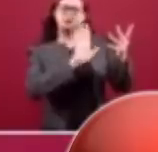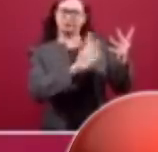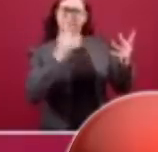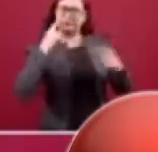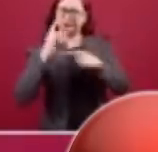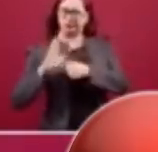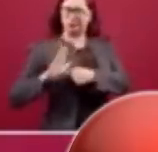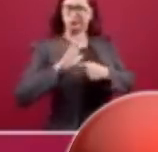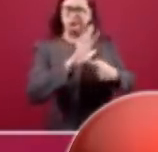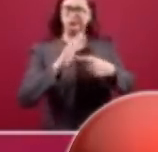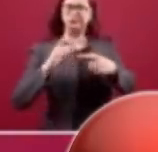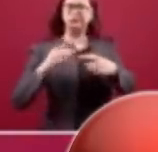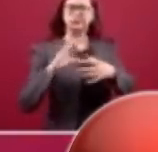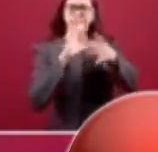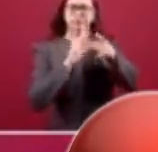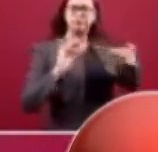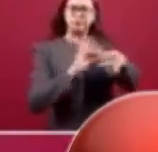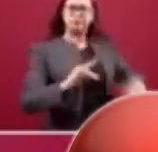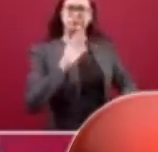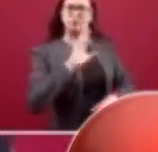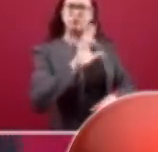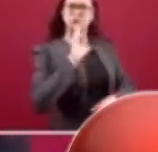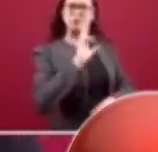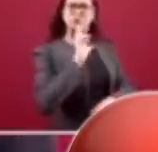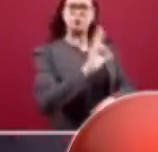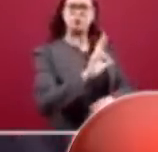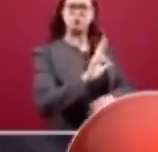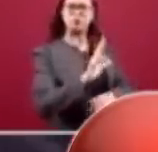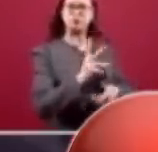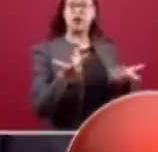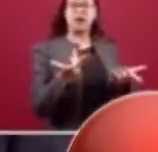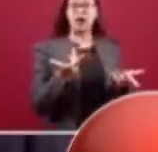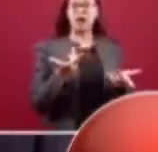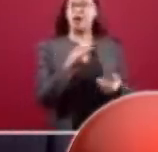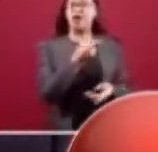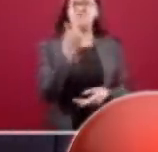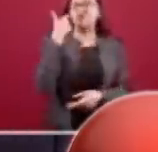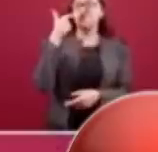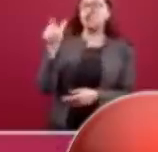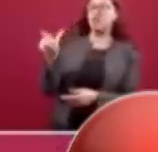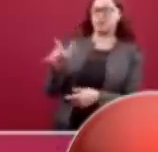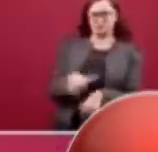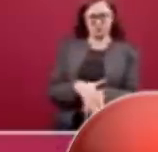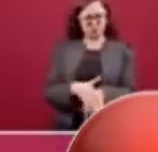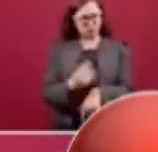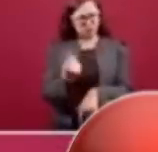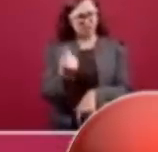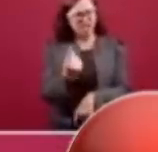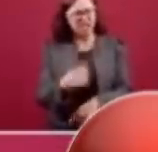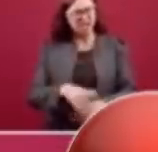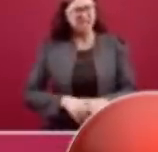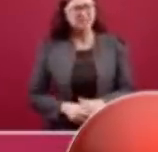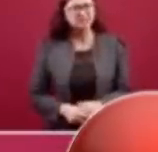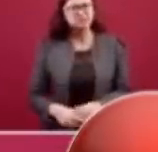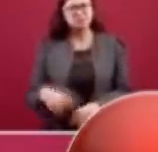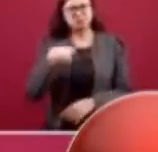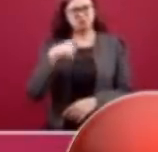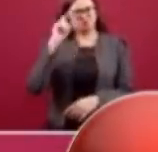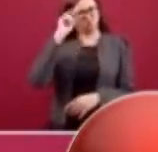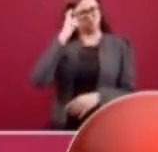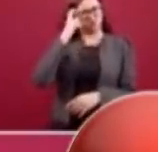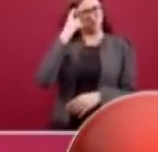Yo no me enojo, al contrario, creo que es muy buena